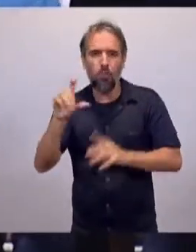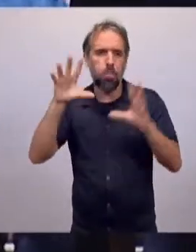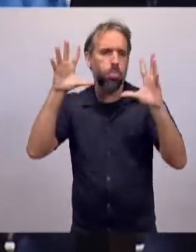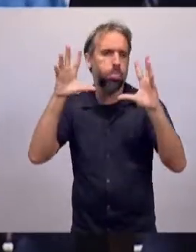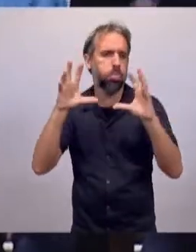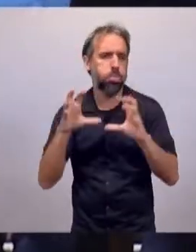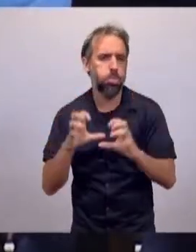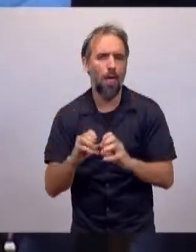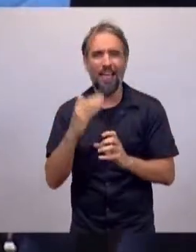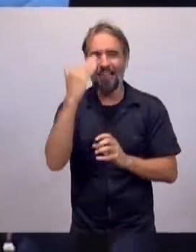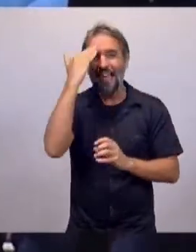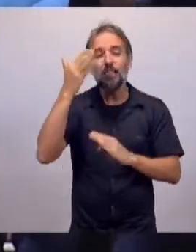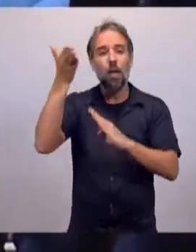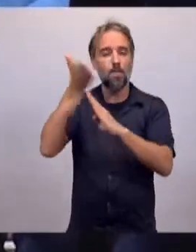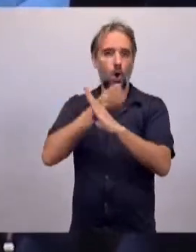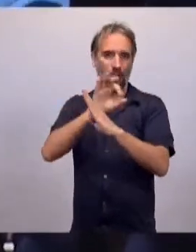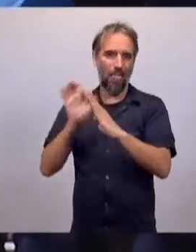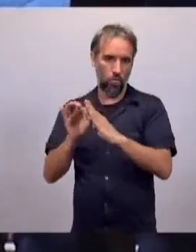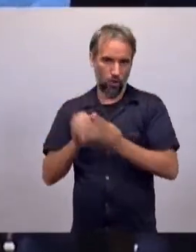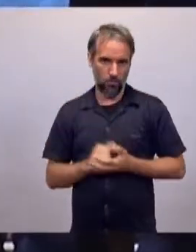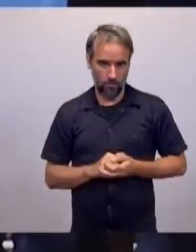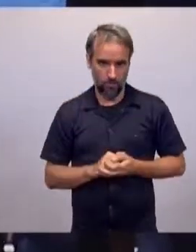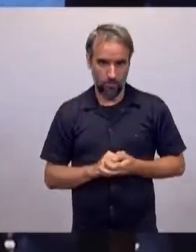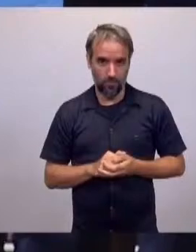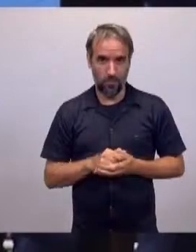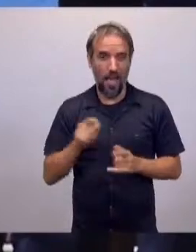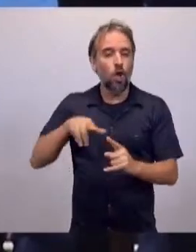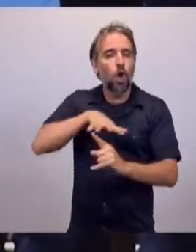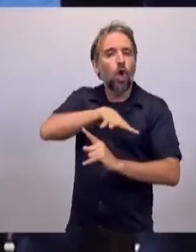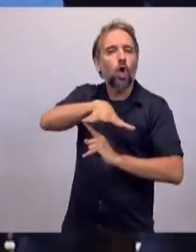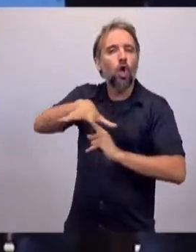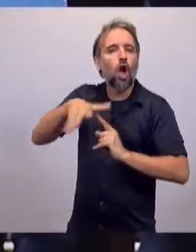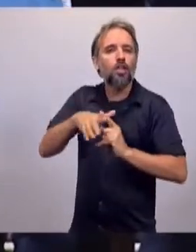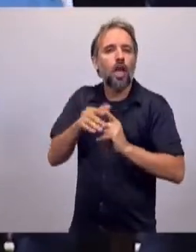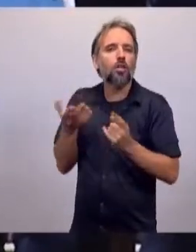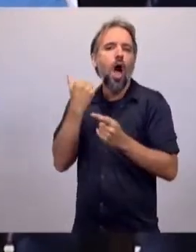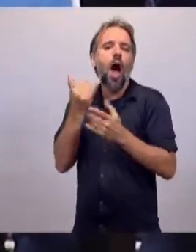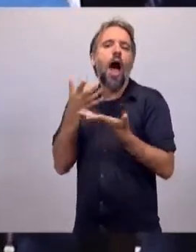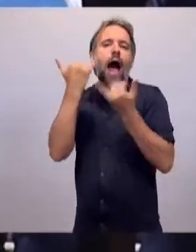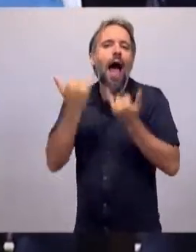caído 15% en un contexto donde acumulamos